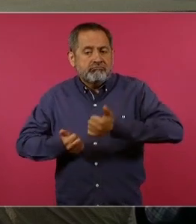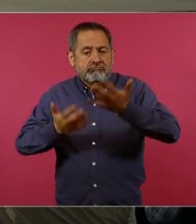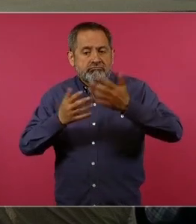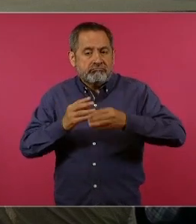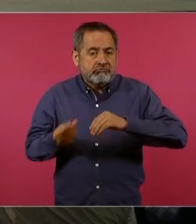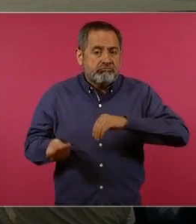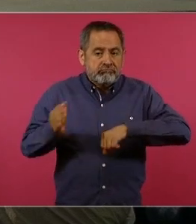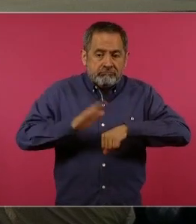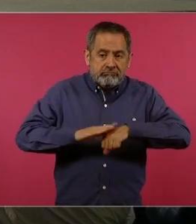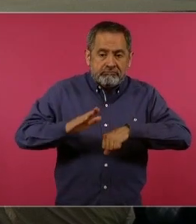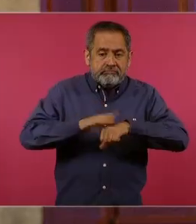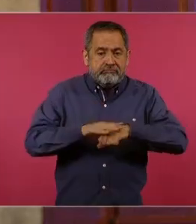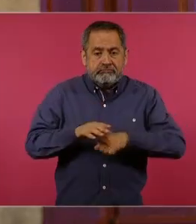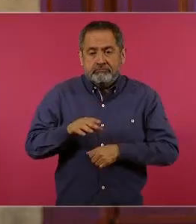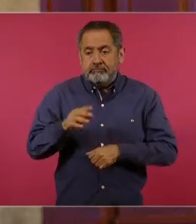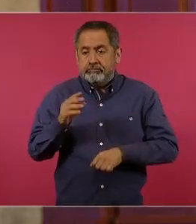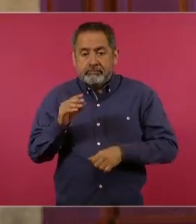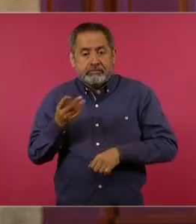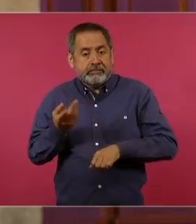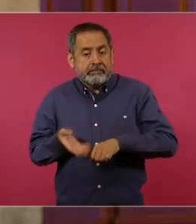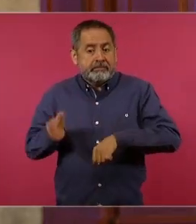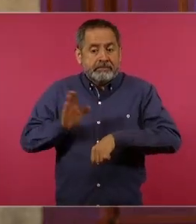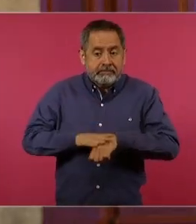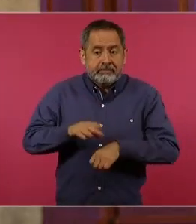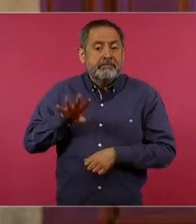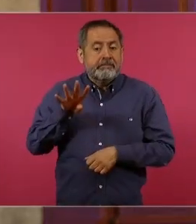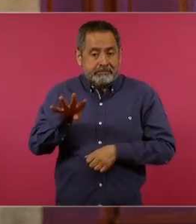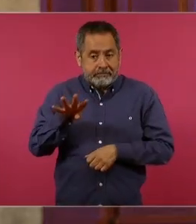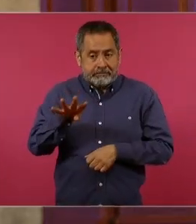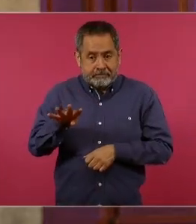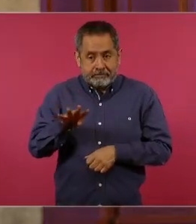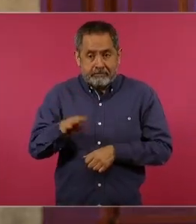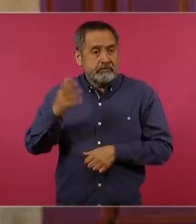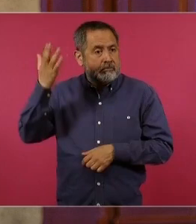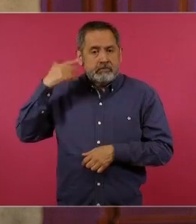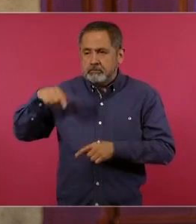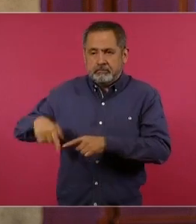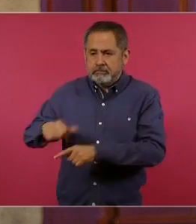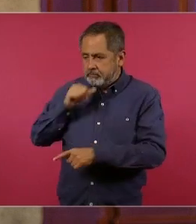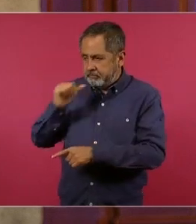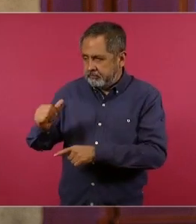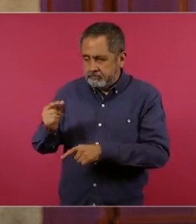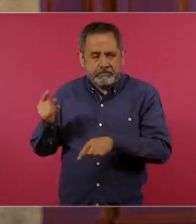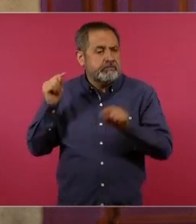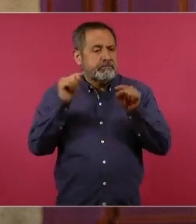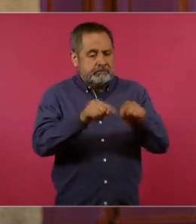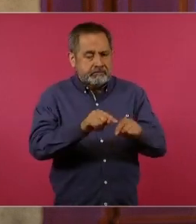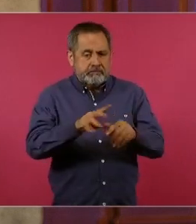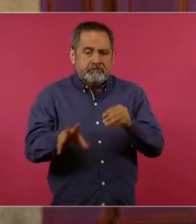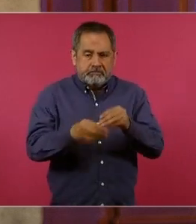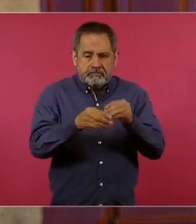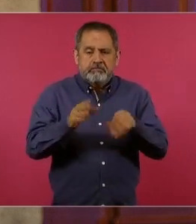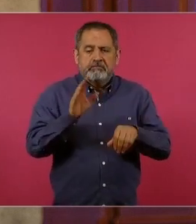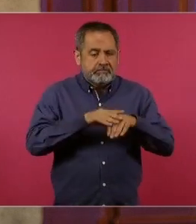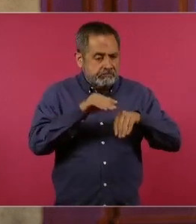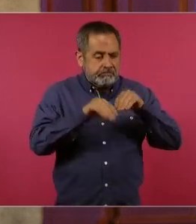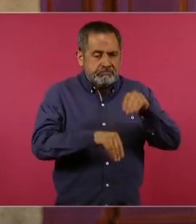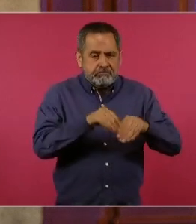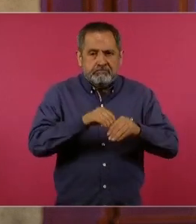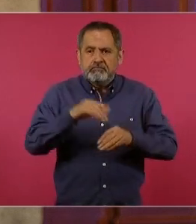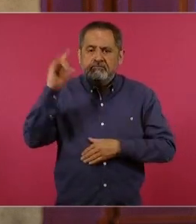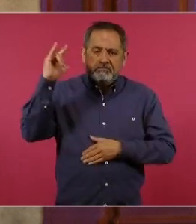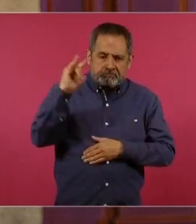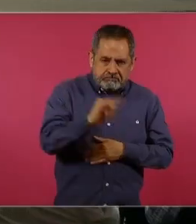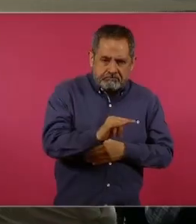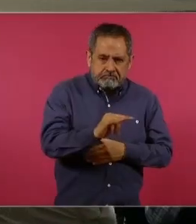han incrementado 19 aerolíneas que nunca habían operado aquí en el Valle de México. Se agregaron ya a este tipo de